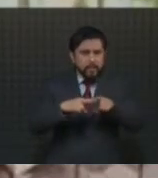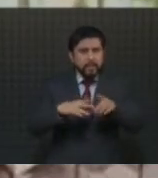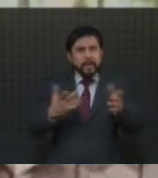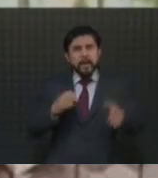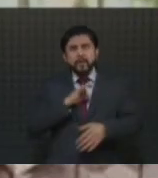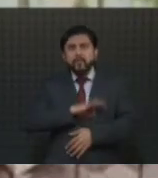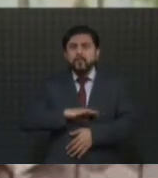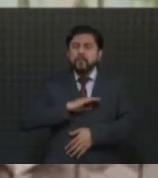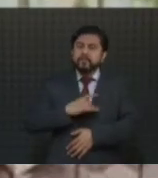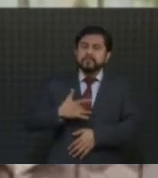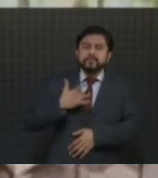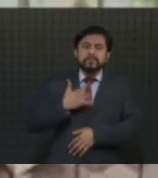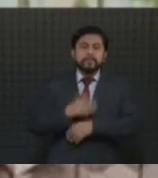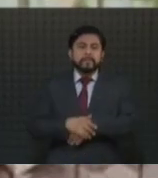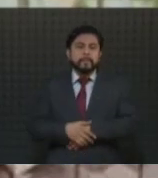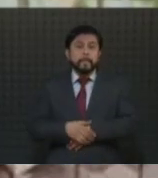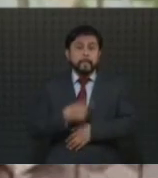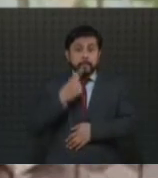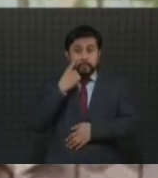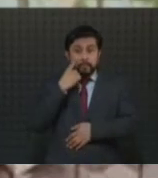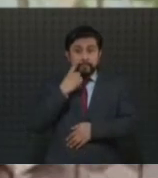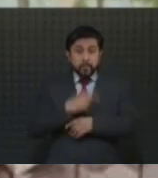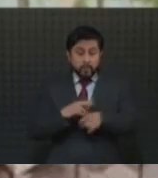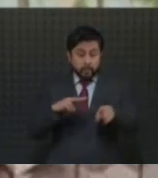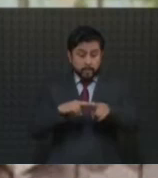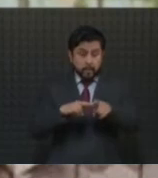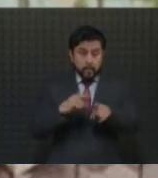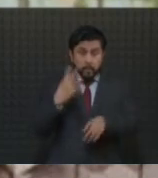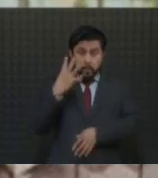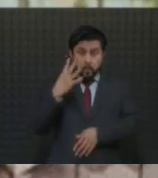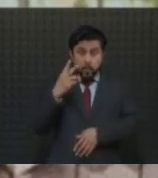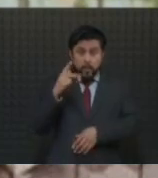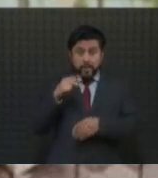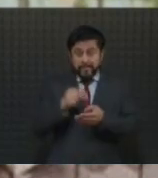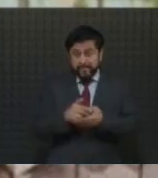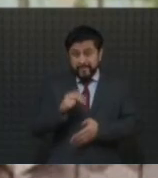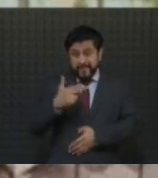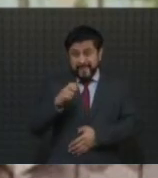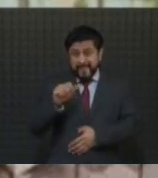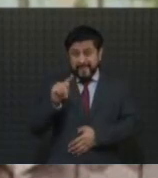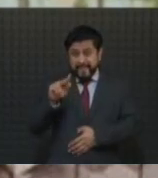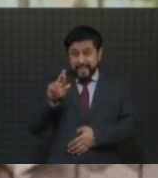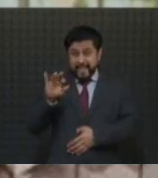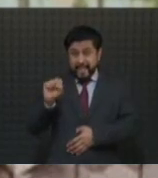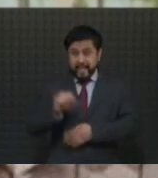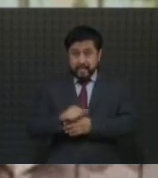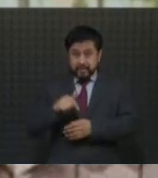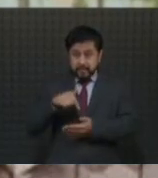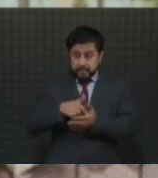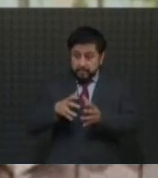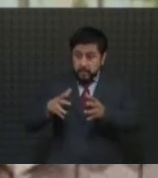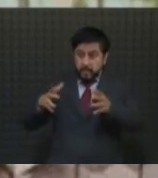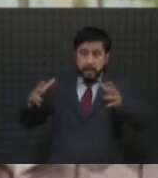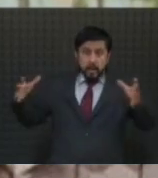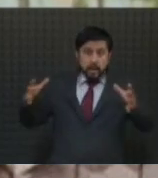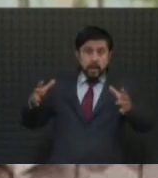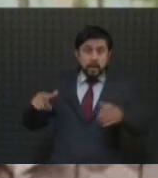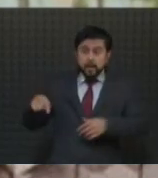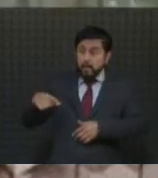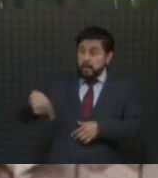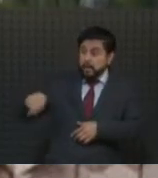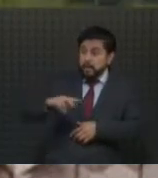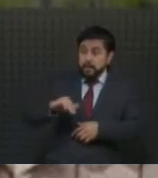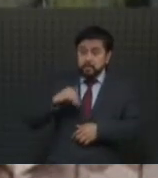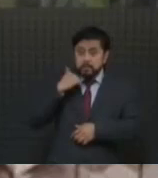Construir un parque de 4 hectáreas en la Ciudad de México, que antes estaba cerrado, que era además una demanda de la ciudadanía en toda esta zona,